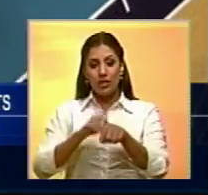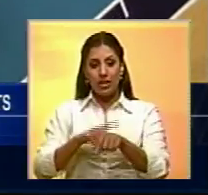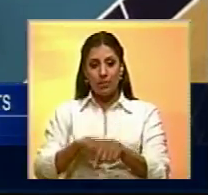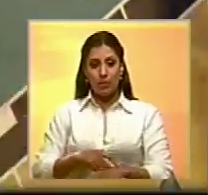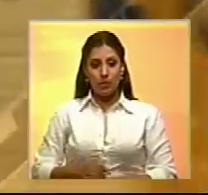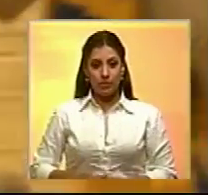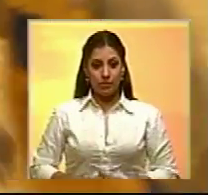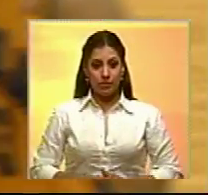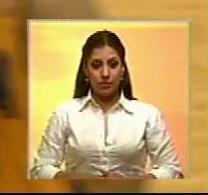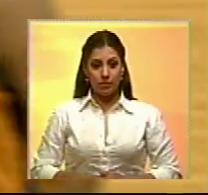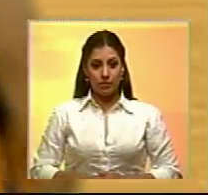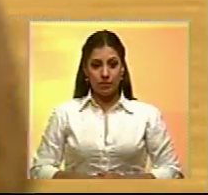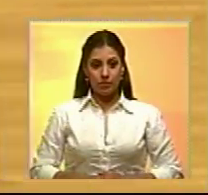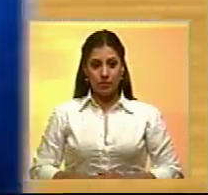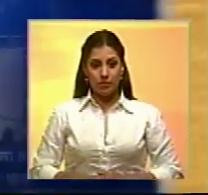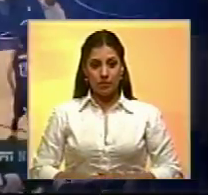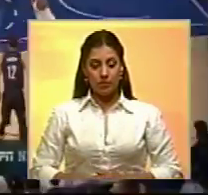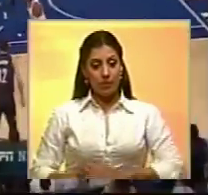Brooklyn.